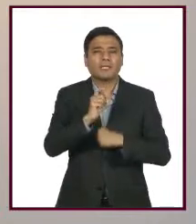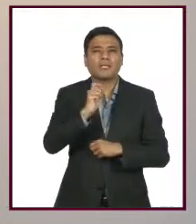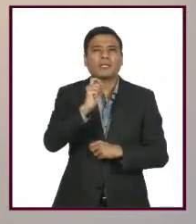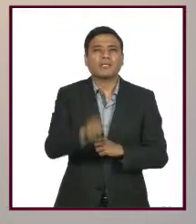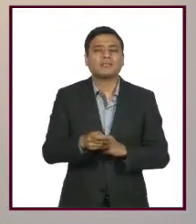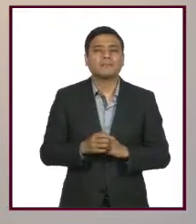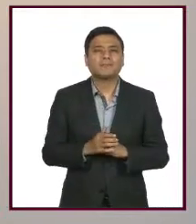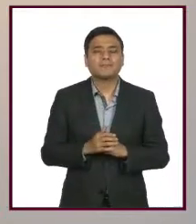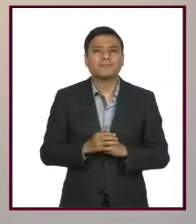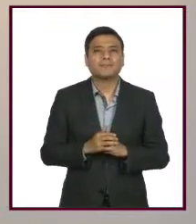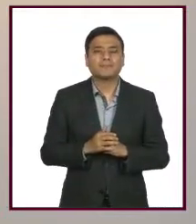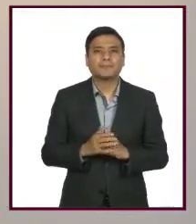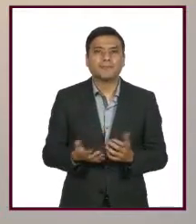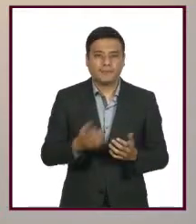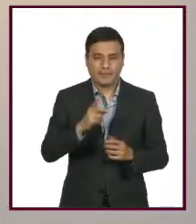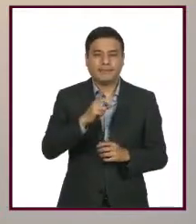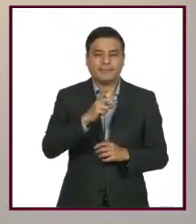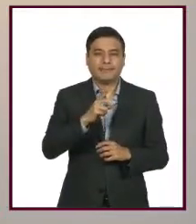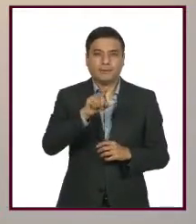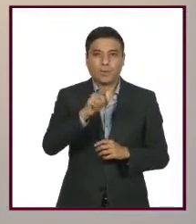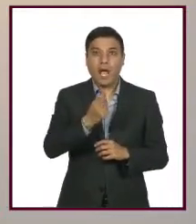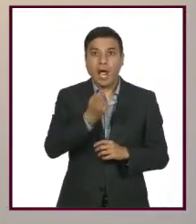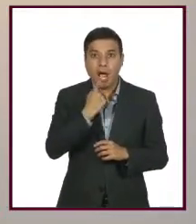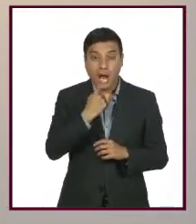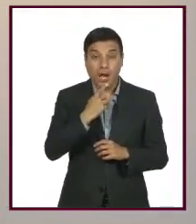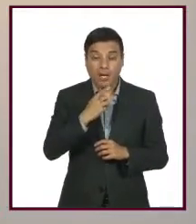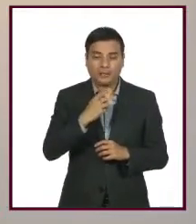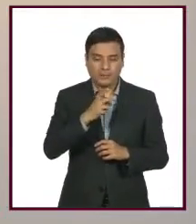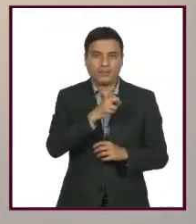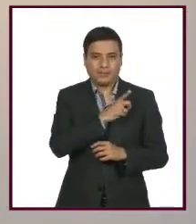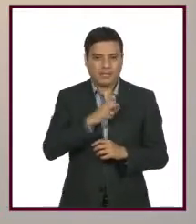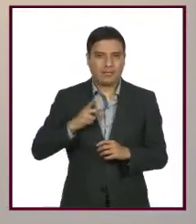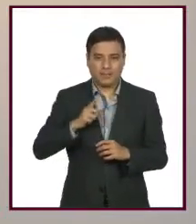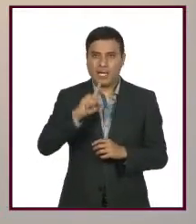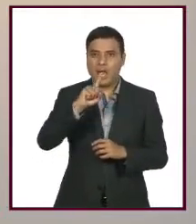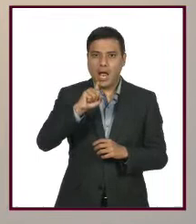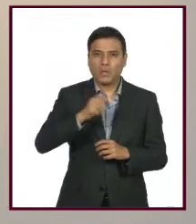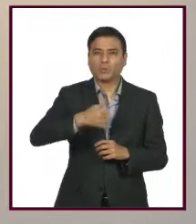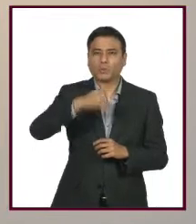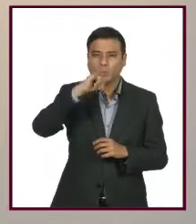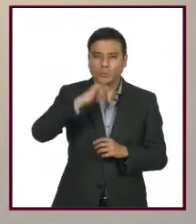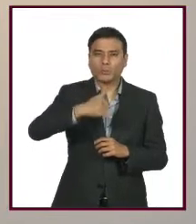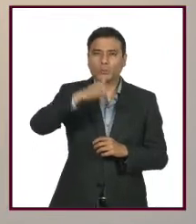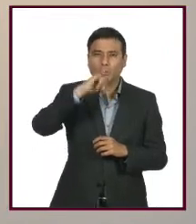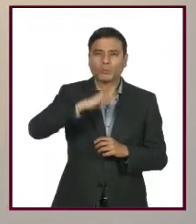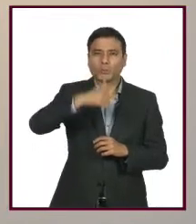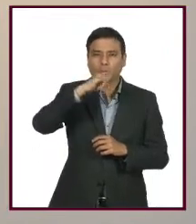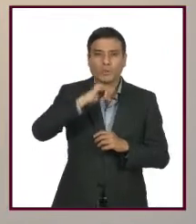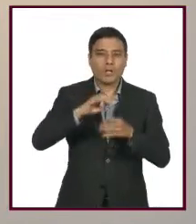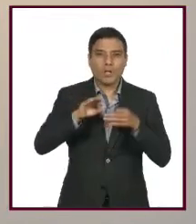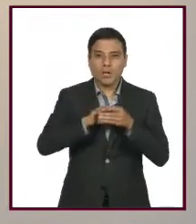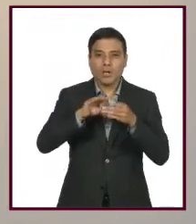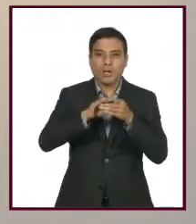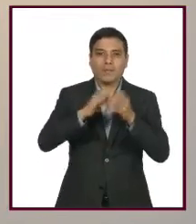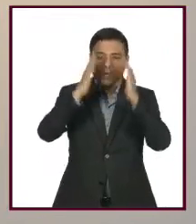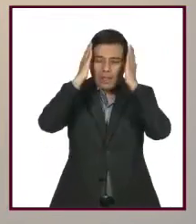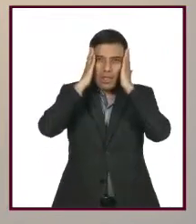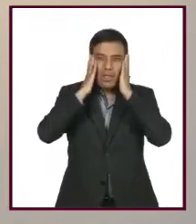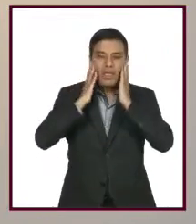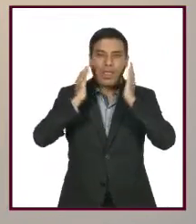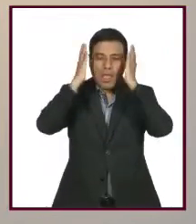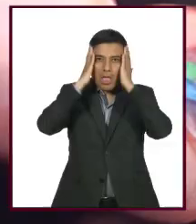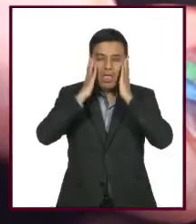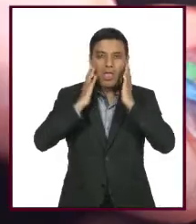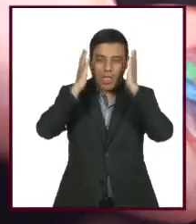que están tomando constantemente agua, ¿no? Que es litros y litros de agua y sudan y sudan y sudan y ahí es como algo que nos podemos dar